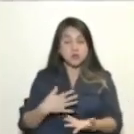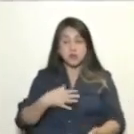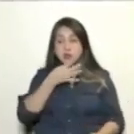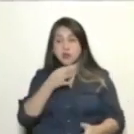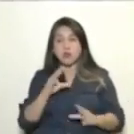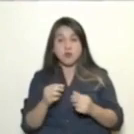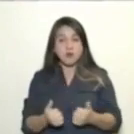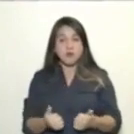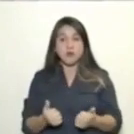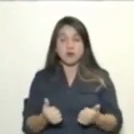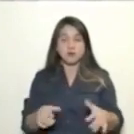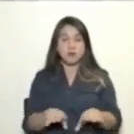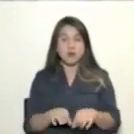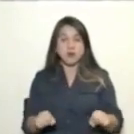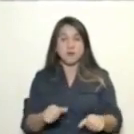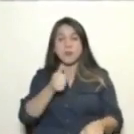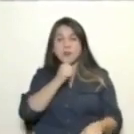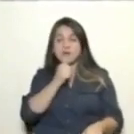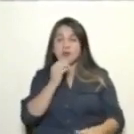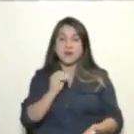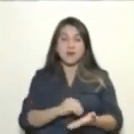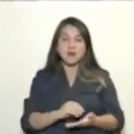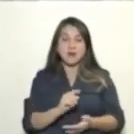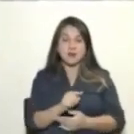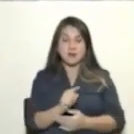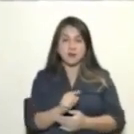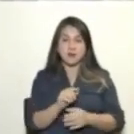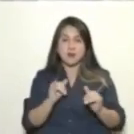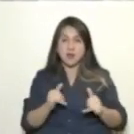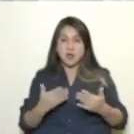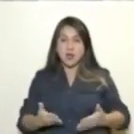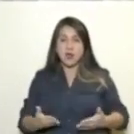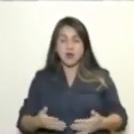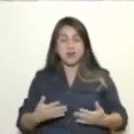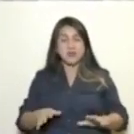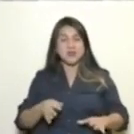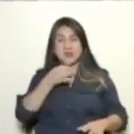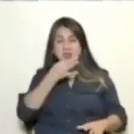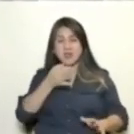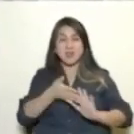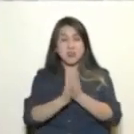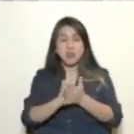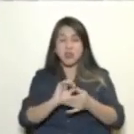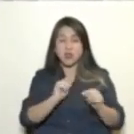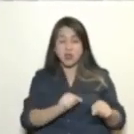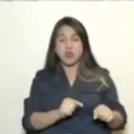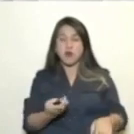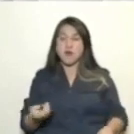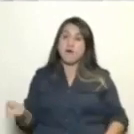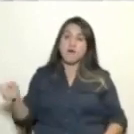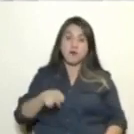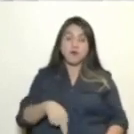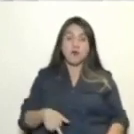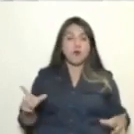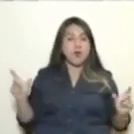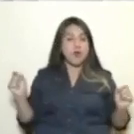muy bien hecho. Y falta más de eso. Ahora, dicho todo esto, volvamos al